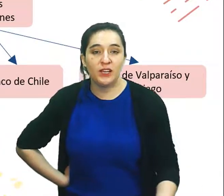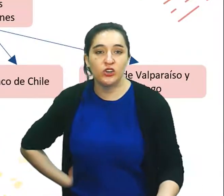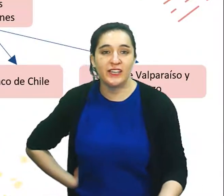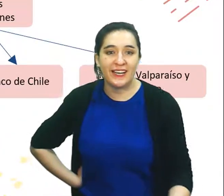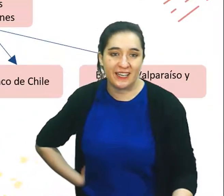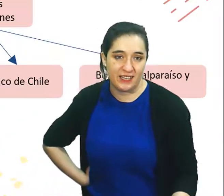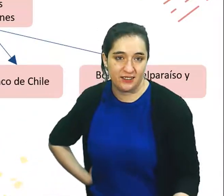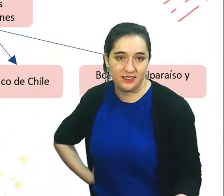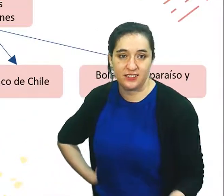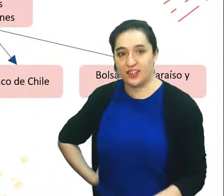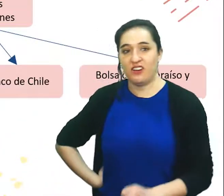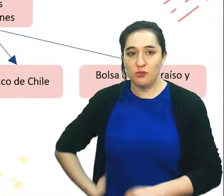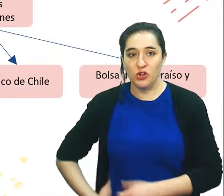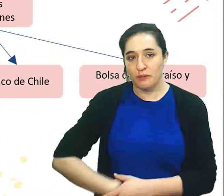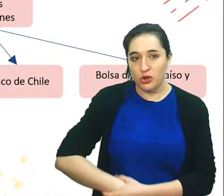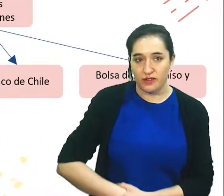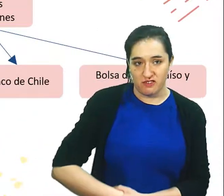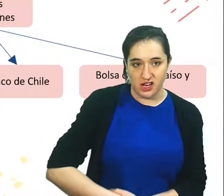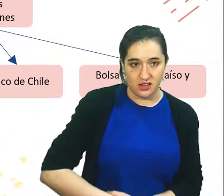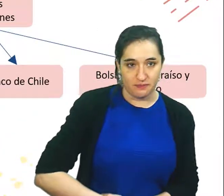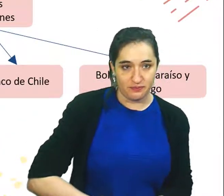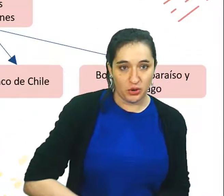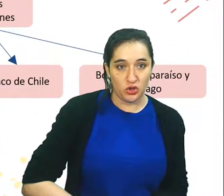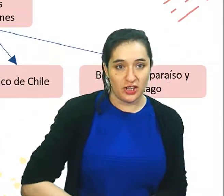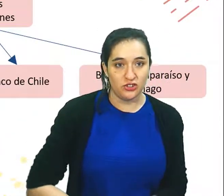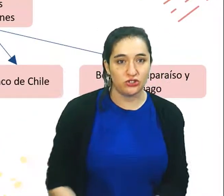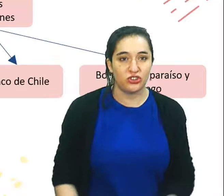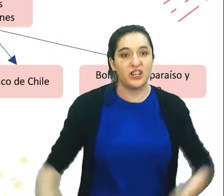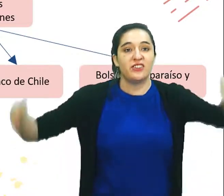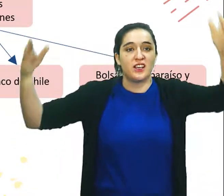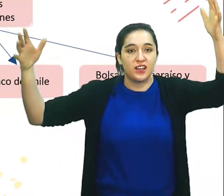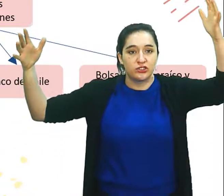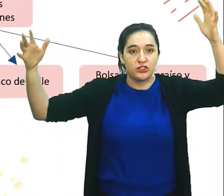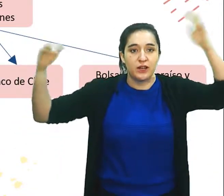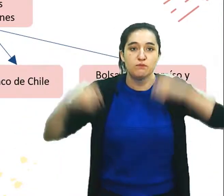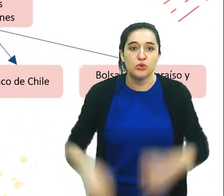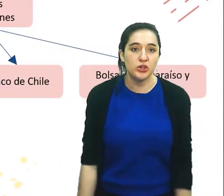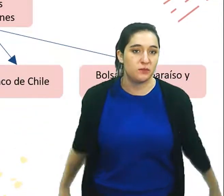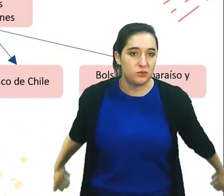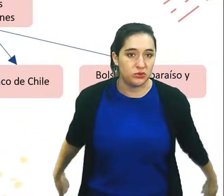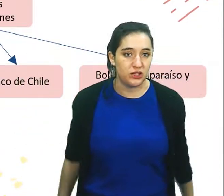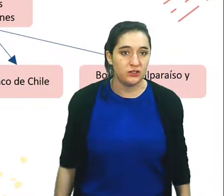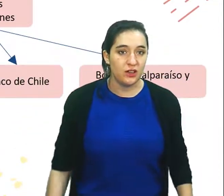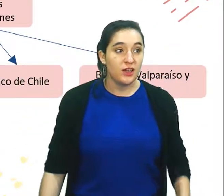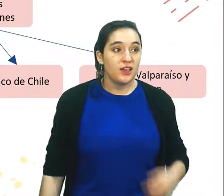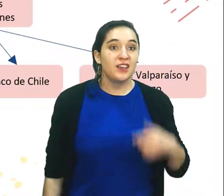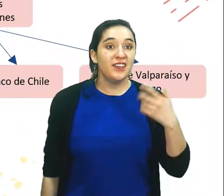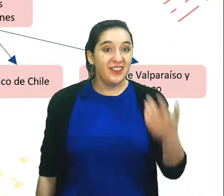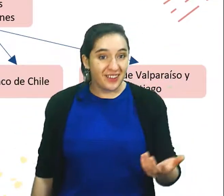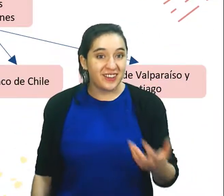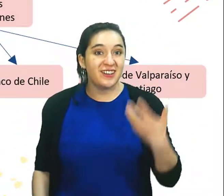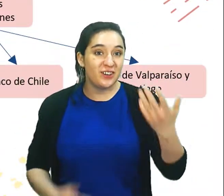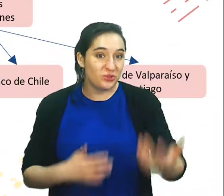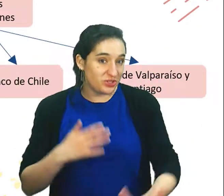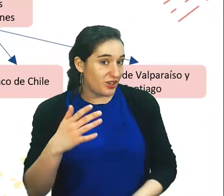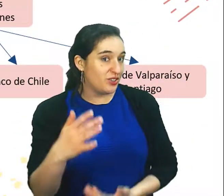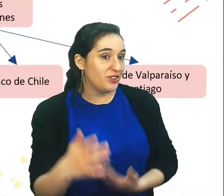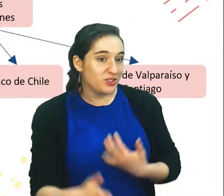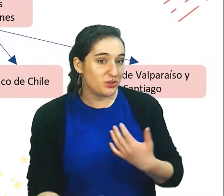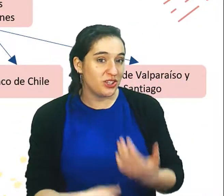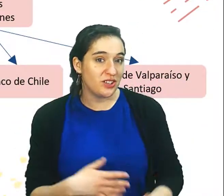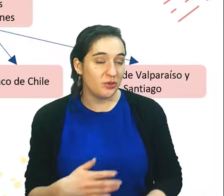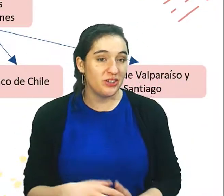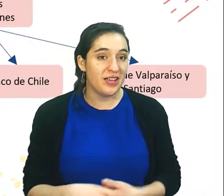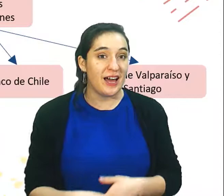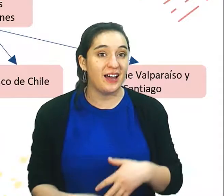las familias oligarcas y estaba como de moda vivir ahí. Por lo tanto, son grandes casonas, muy hermosas y que tienen un sesgo,